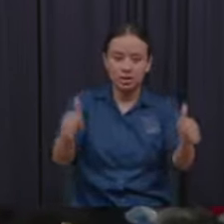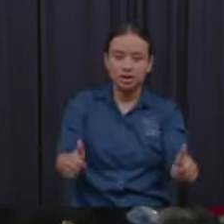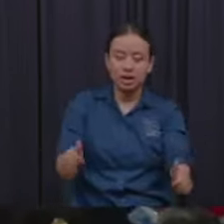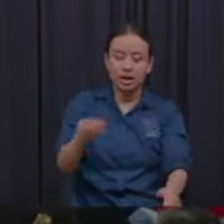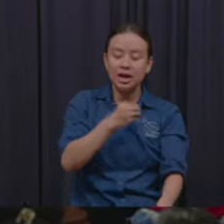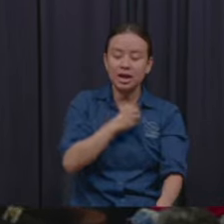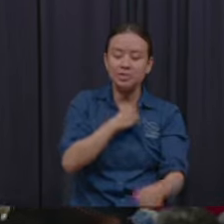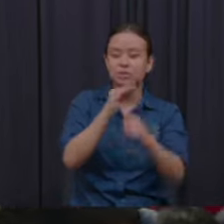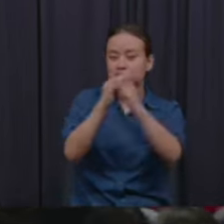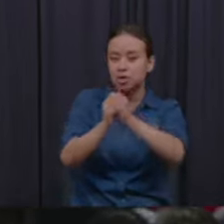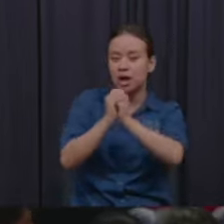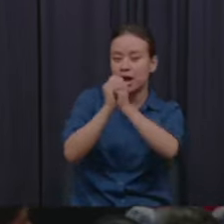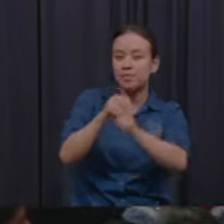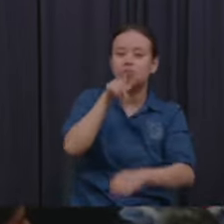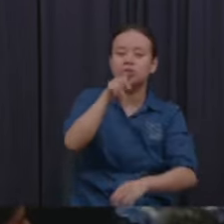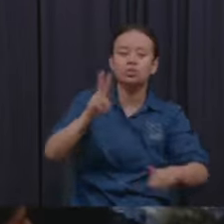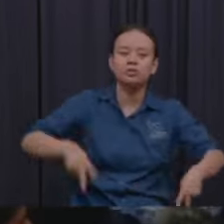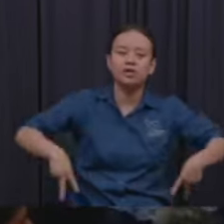por usted,